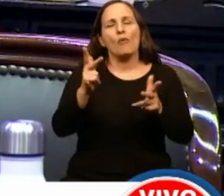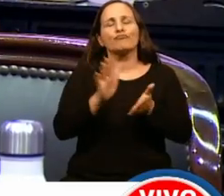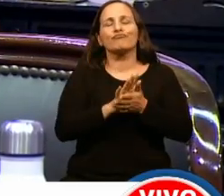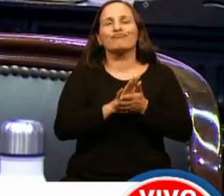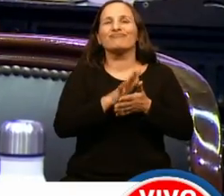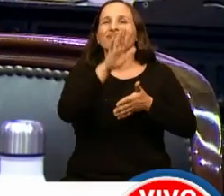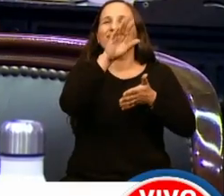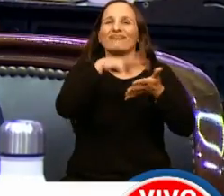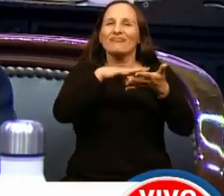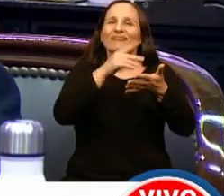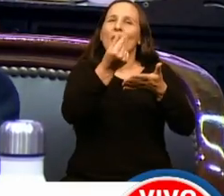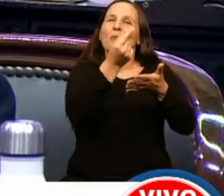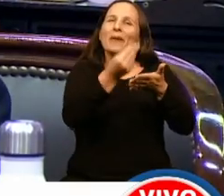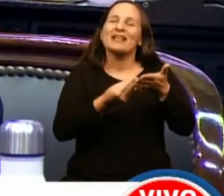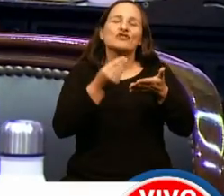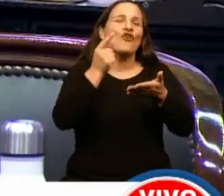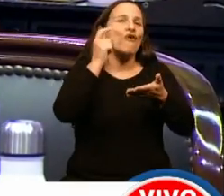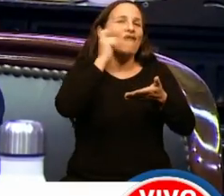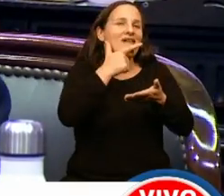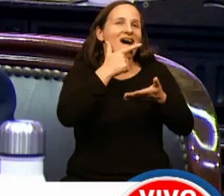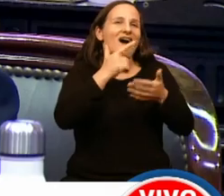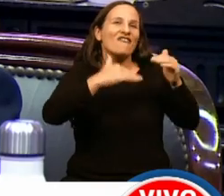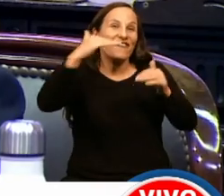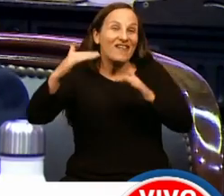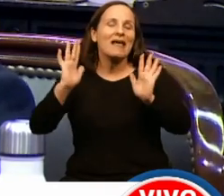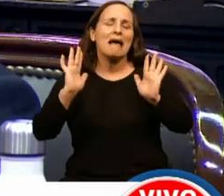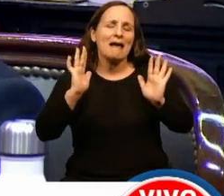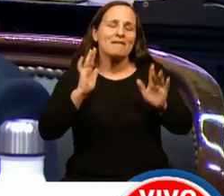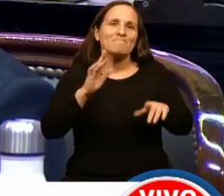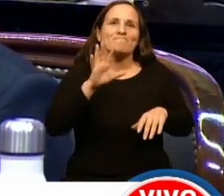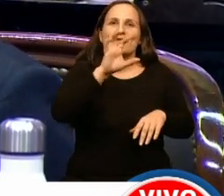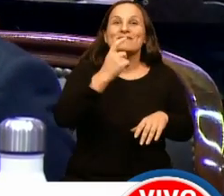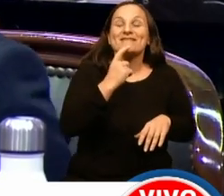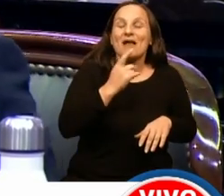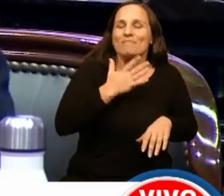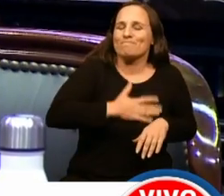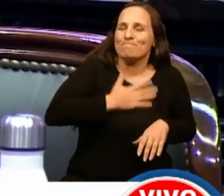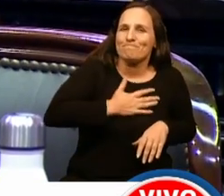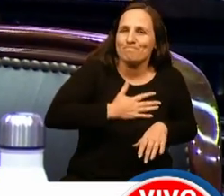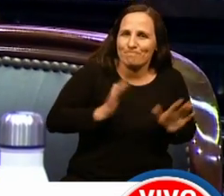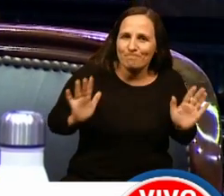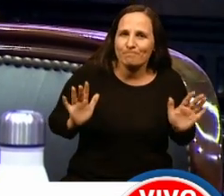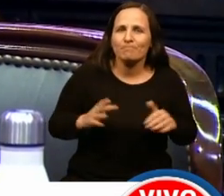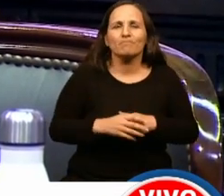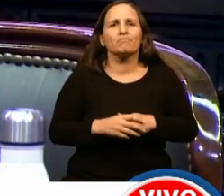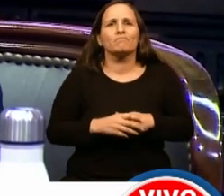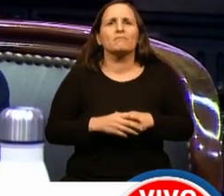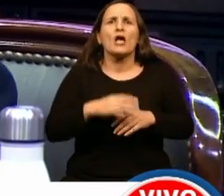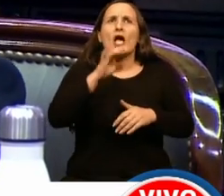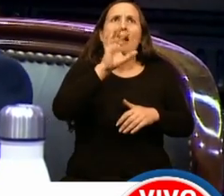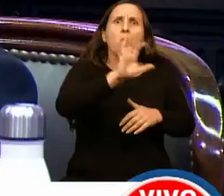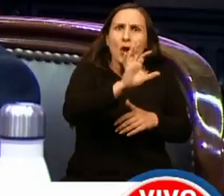tarifa diferenciada para el gas es una gran noticia para nuestra provincia y también para nuestra